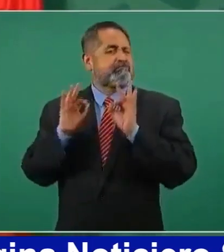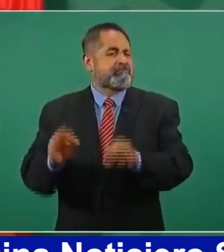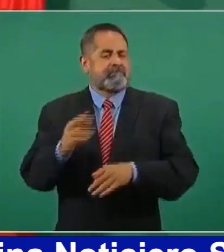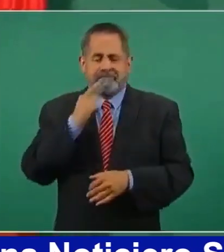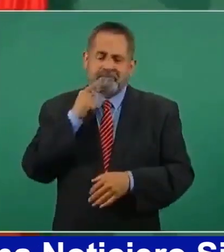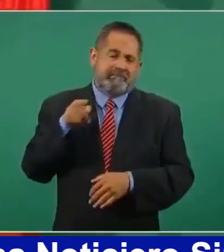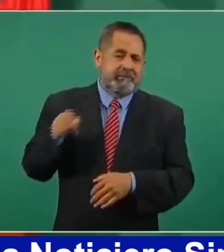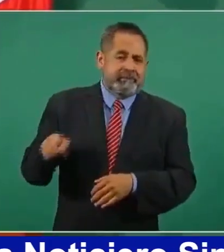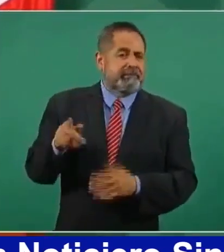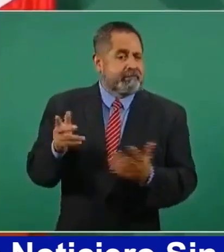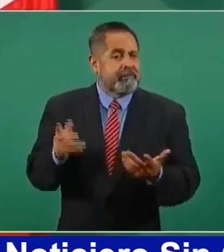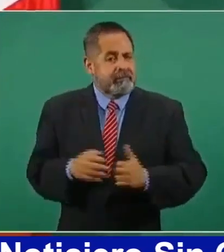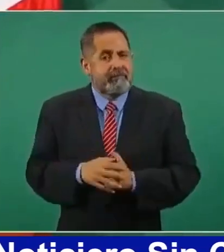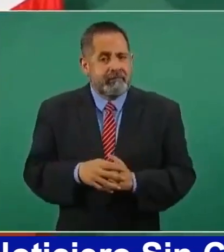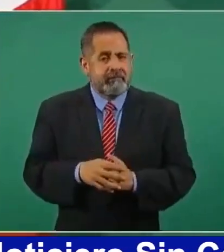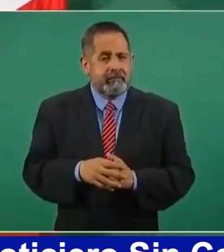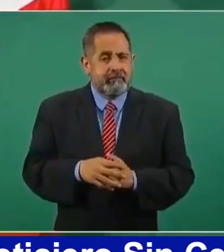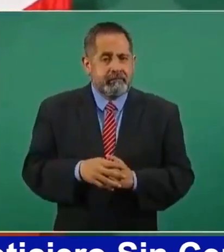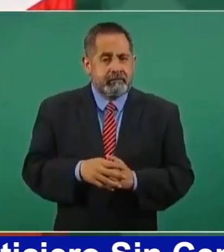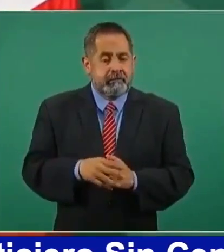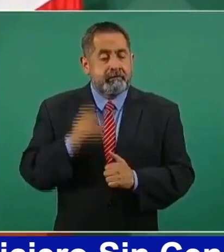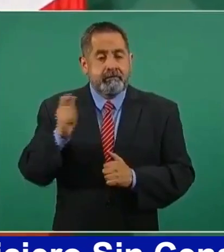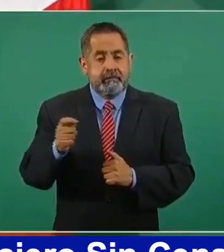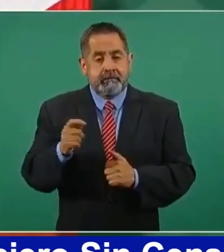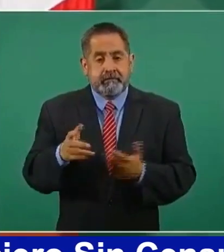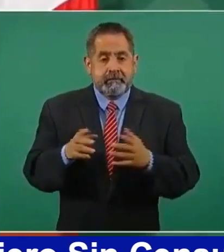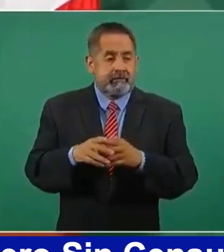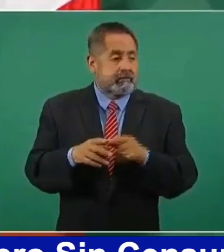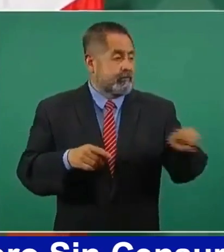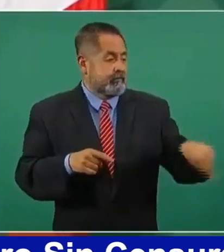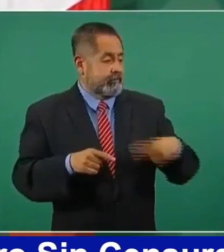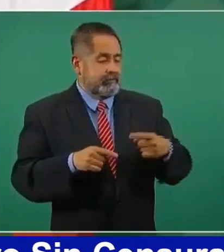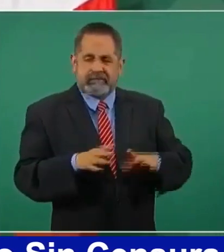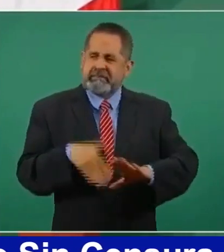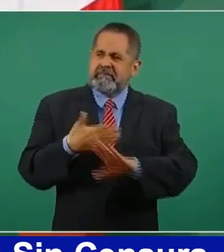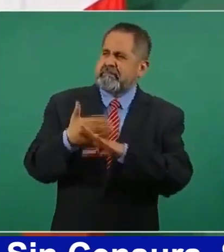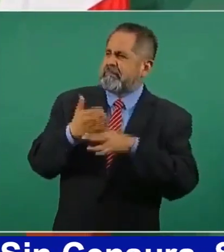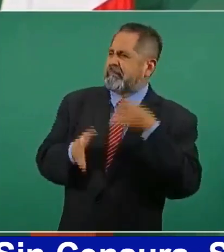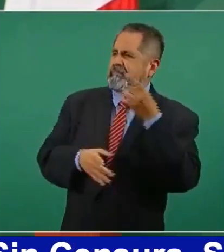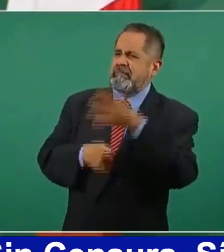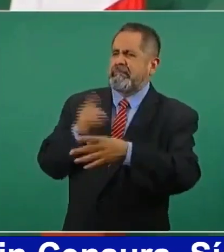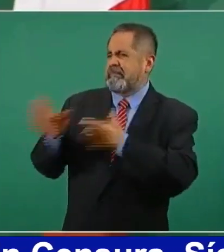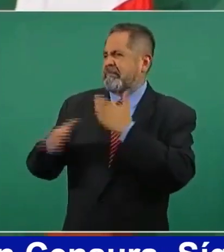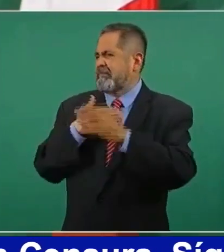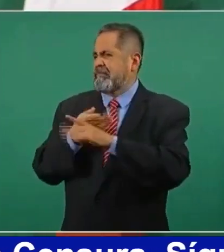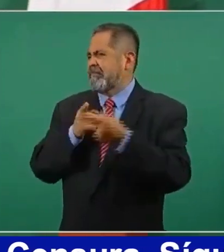si ante la embestida de los conservadores que querían